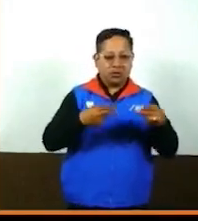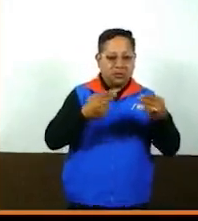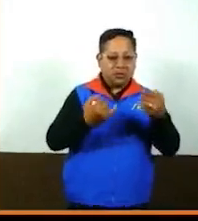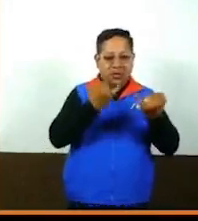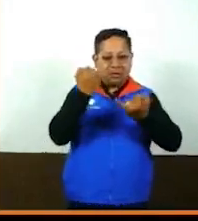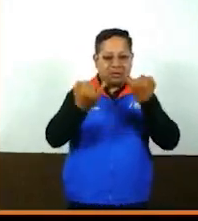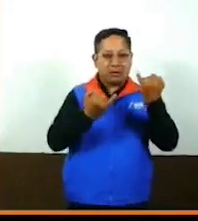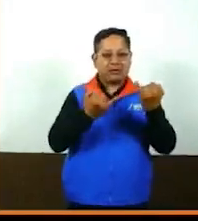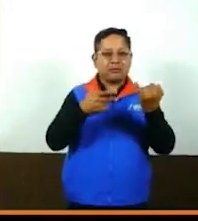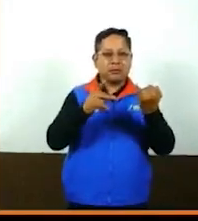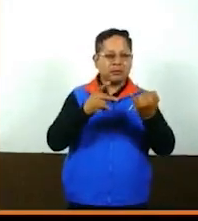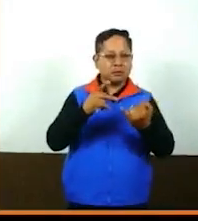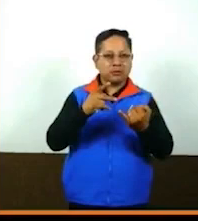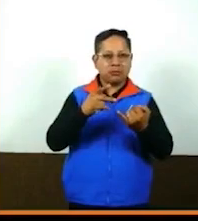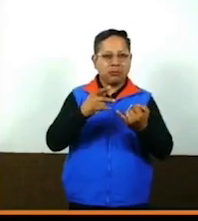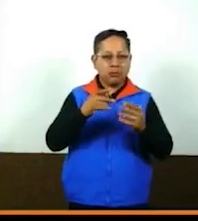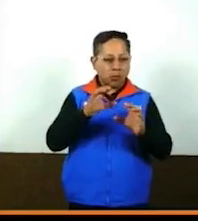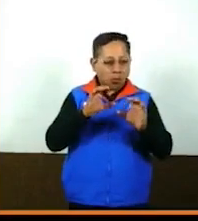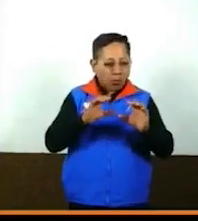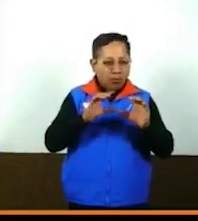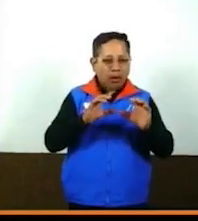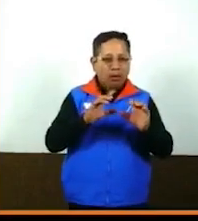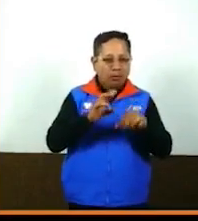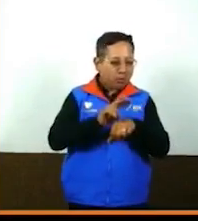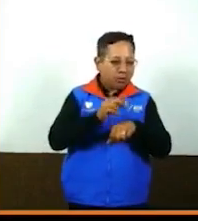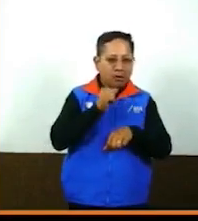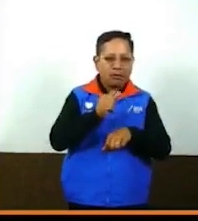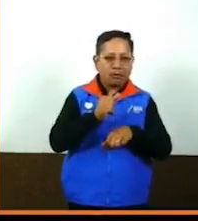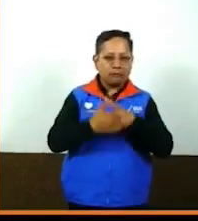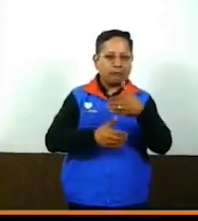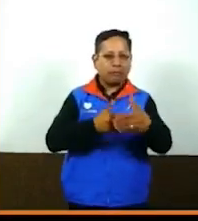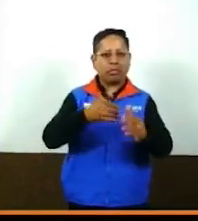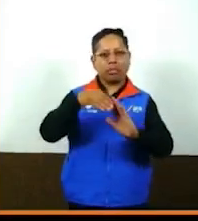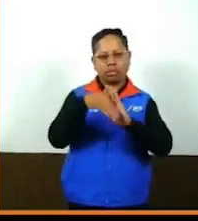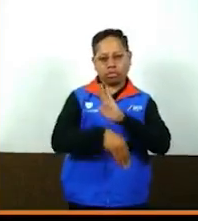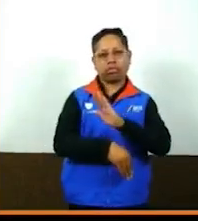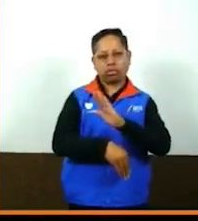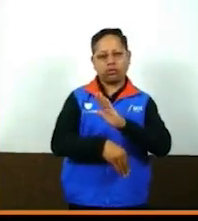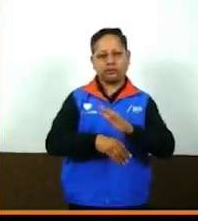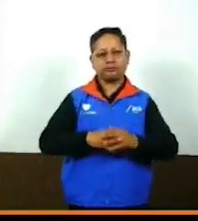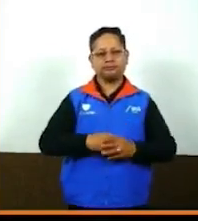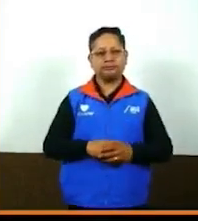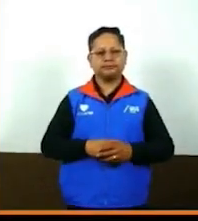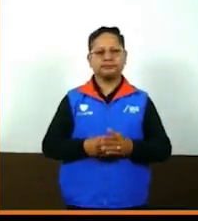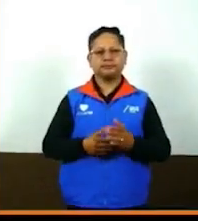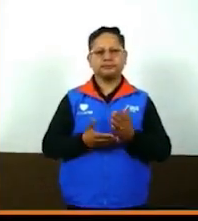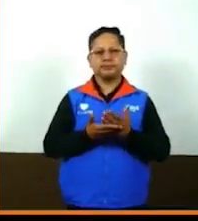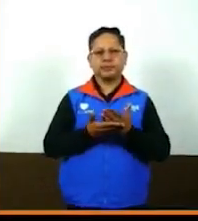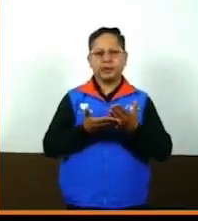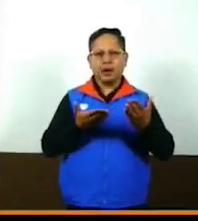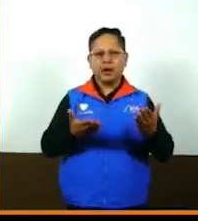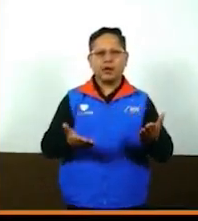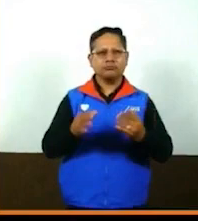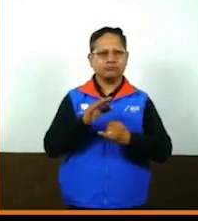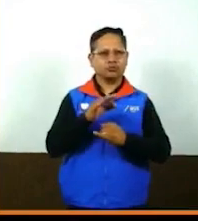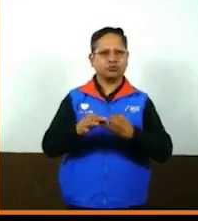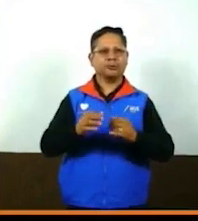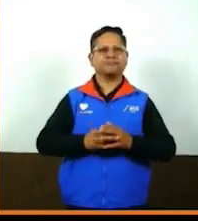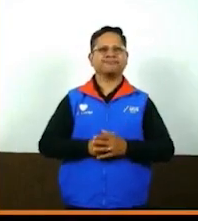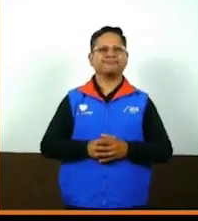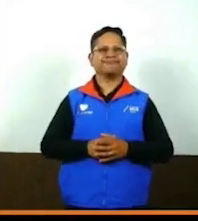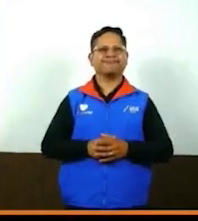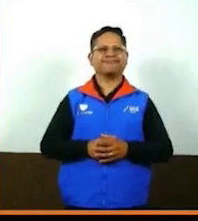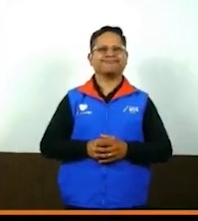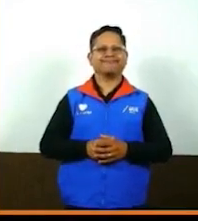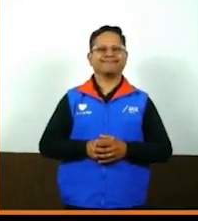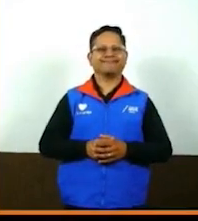innovación sin responsabilidad puede caer todo el modelo de negocio si no se hace correctamente. Y bueno, ya por último,